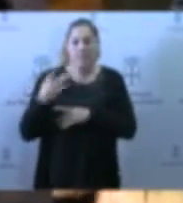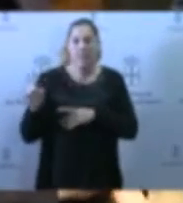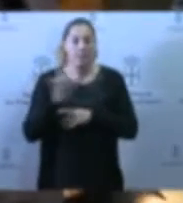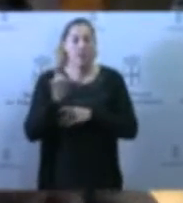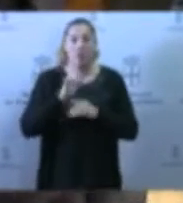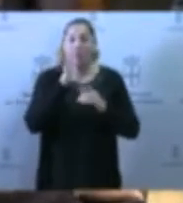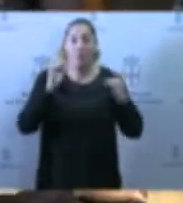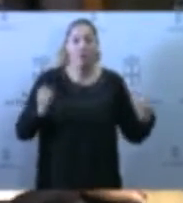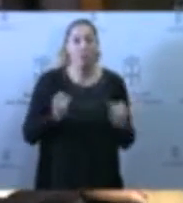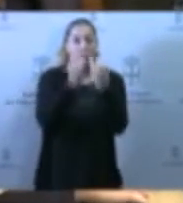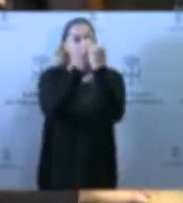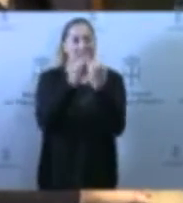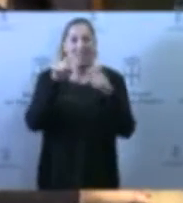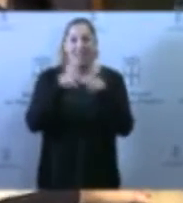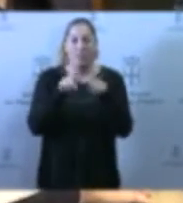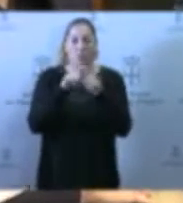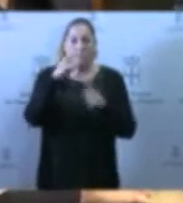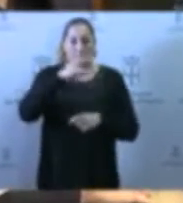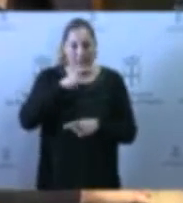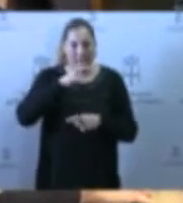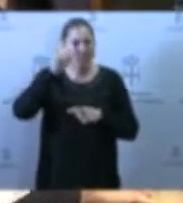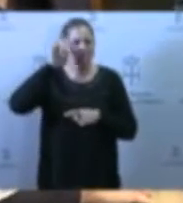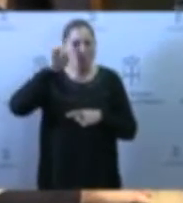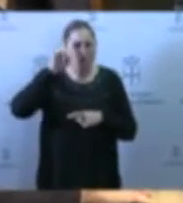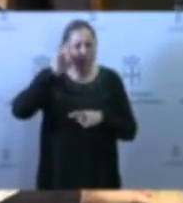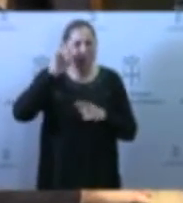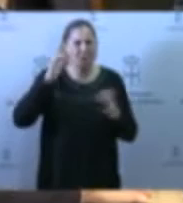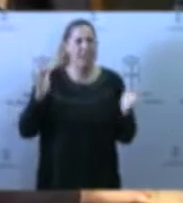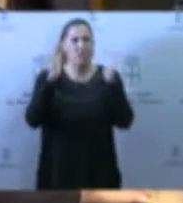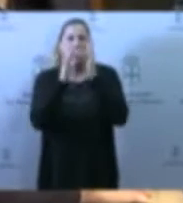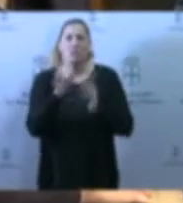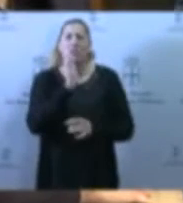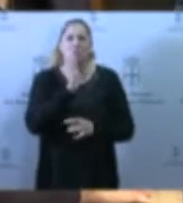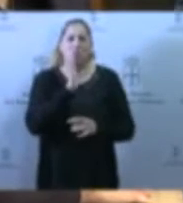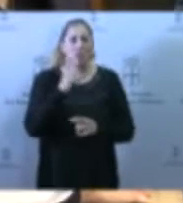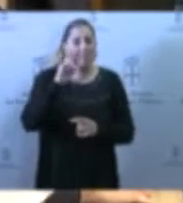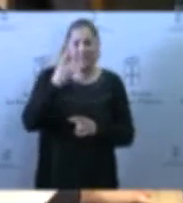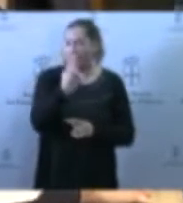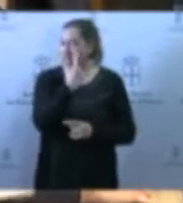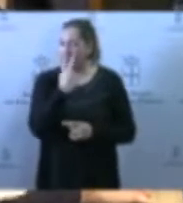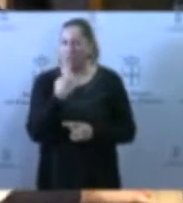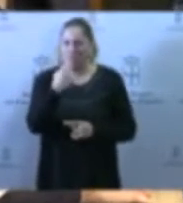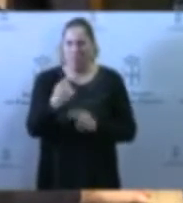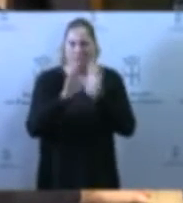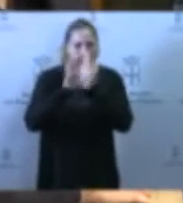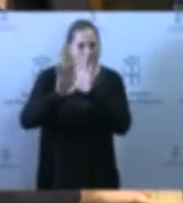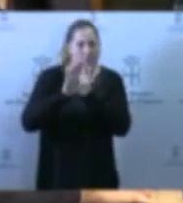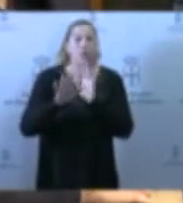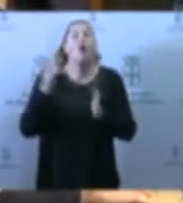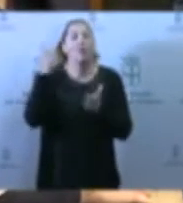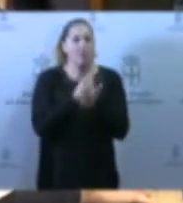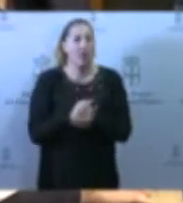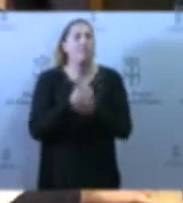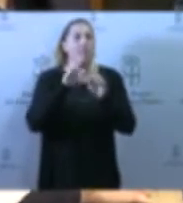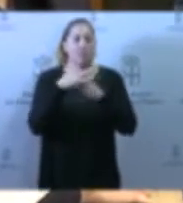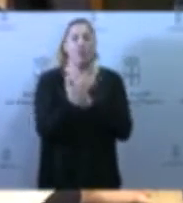torretes xeorreferenciais y no sabían dónde estaban, según testimonios de algunos vecinos. Volveremos a vivir situaciones parecidas